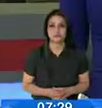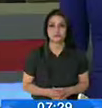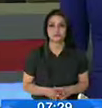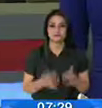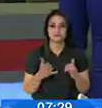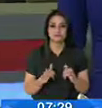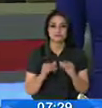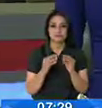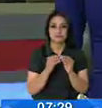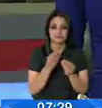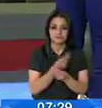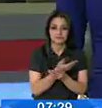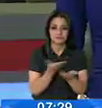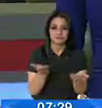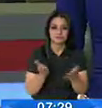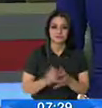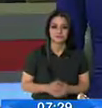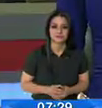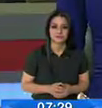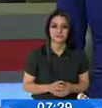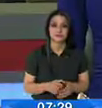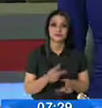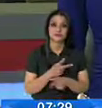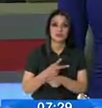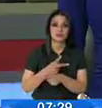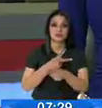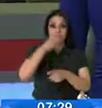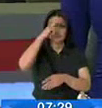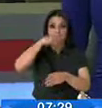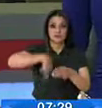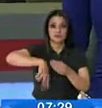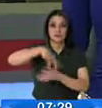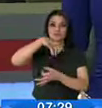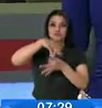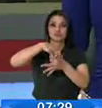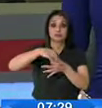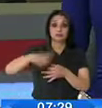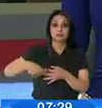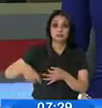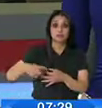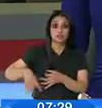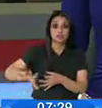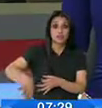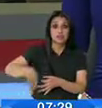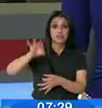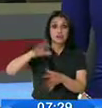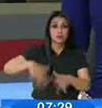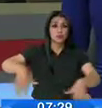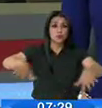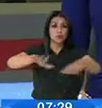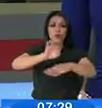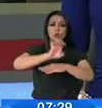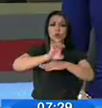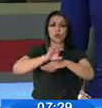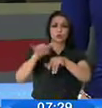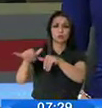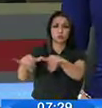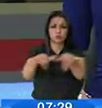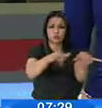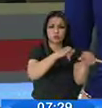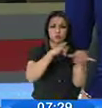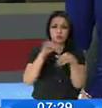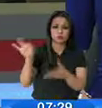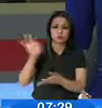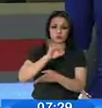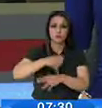Con más noticias, amigos televidentes, les contamos: el Consejo Nacional Electoral, mediante sorteo aleatorio realizado en todo el país de manera simultánea, conformó